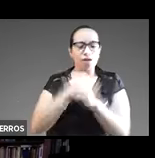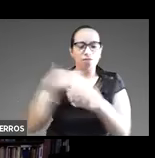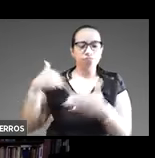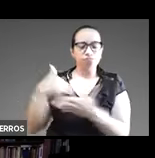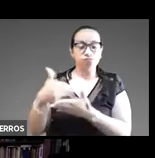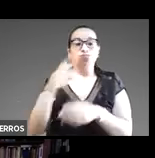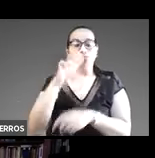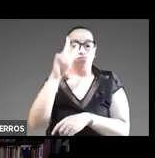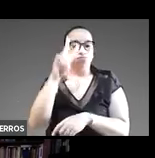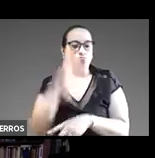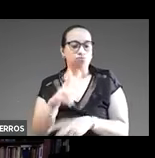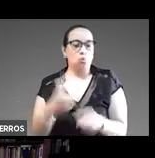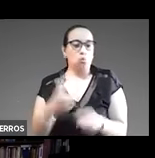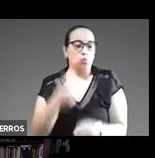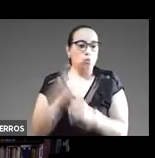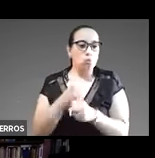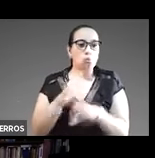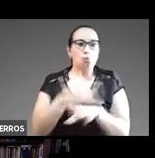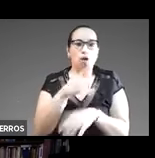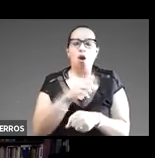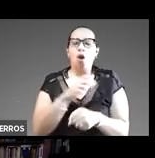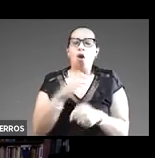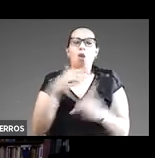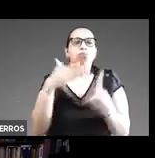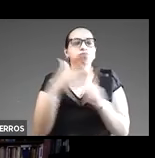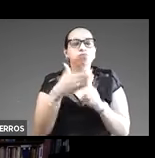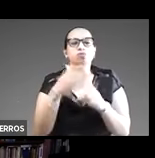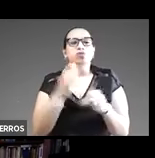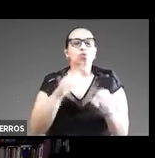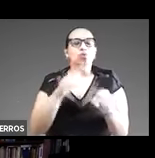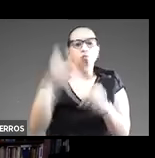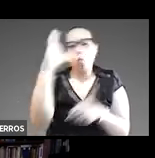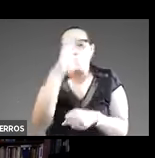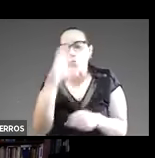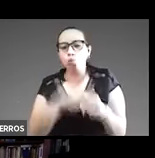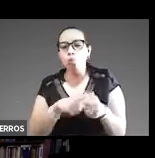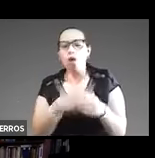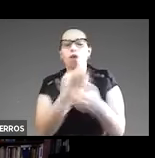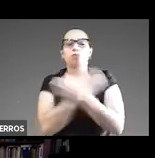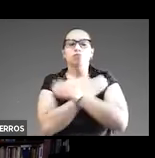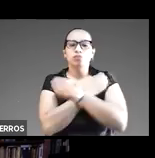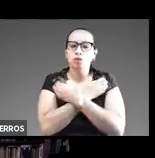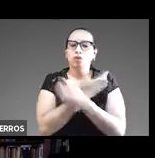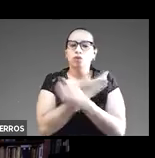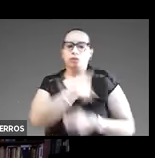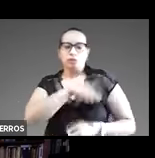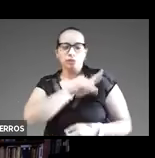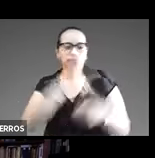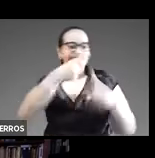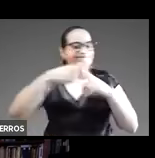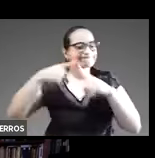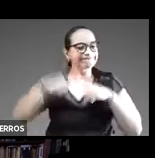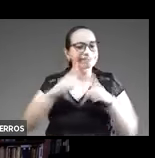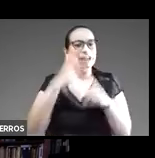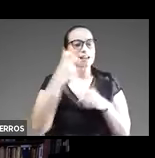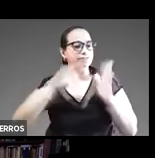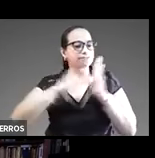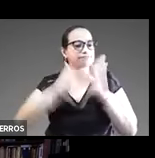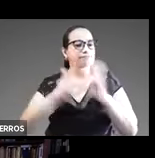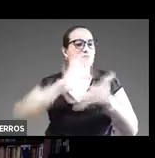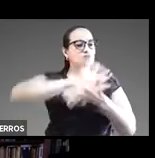movidos en términos de las referencias socioculturales, educativas, sanitarias, la estrategia evoluciona.